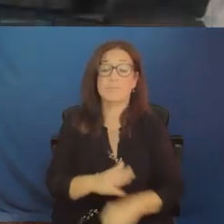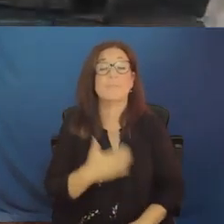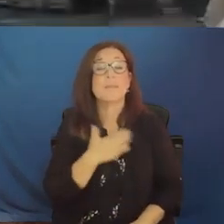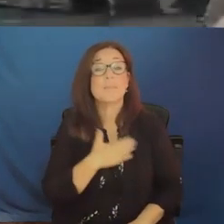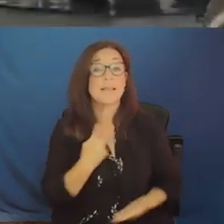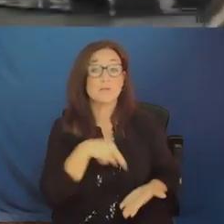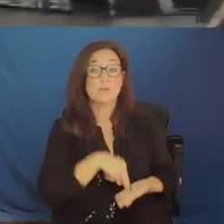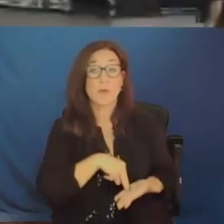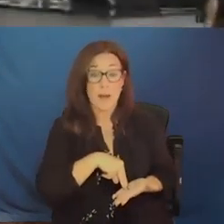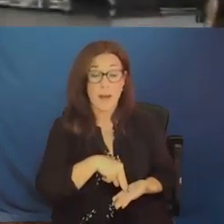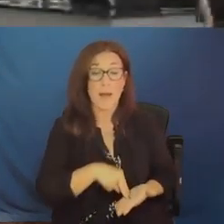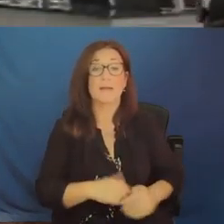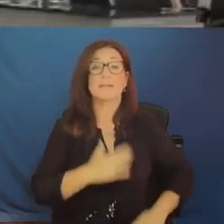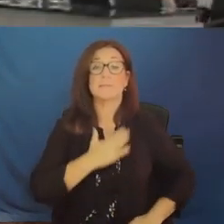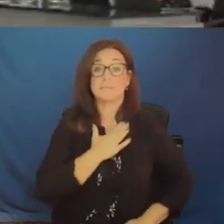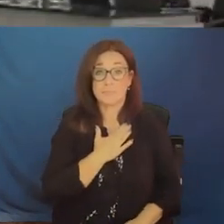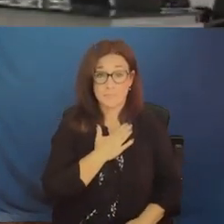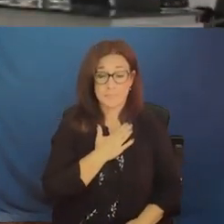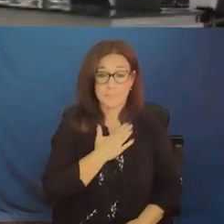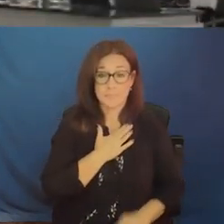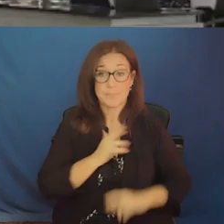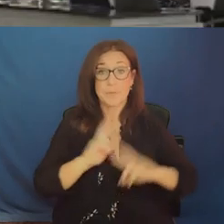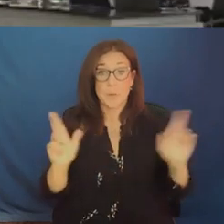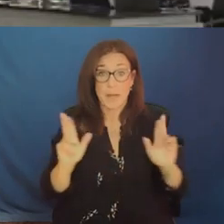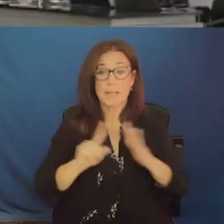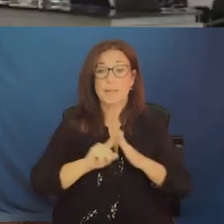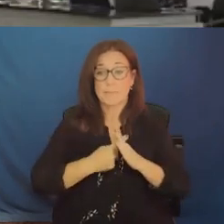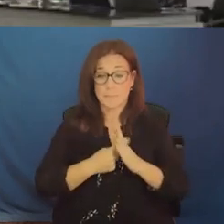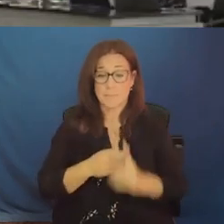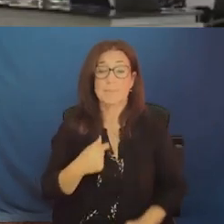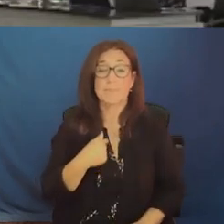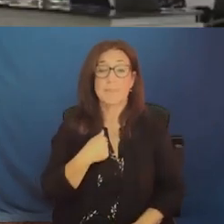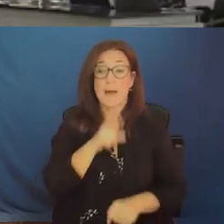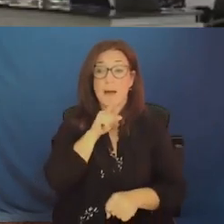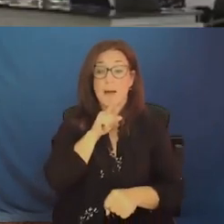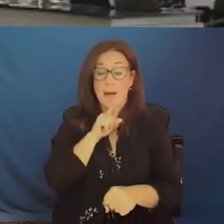por favor ponte de pie con lo que su mano derecha sobre su corazón listos comencemos